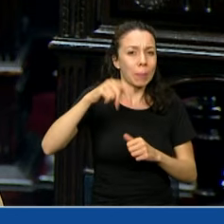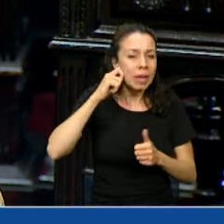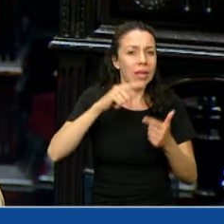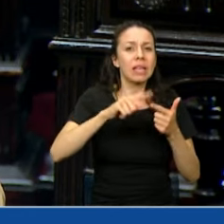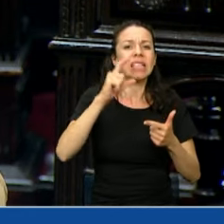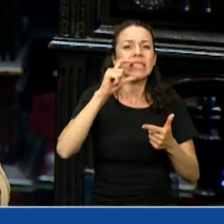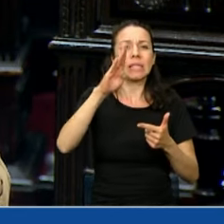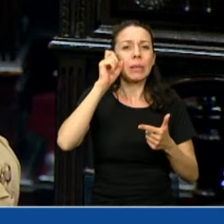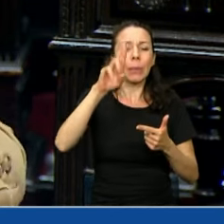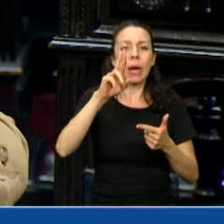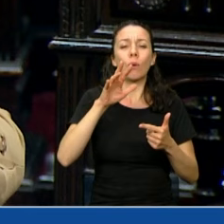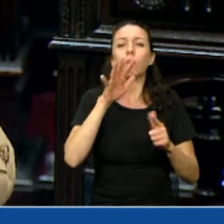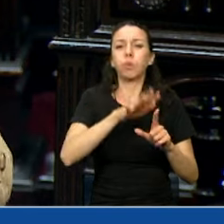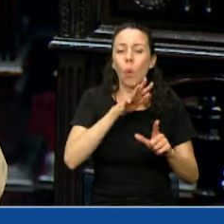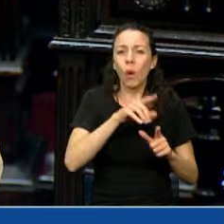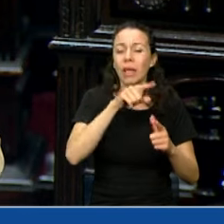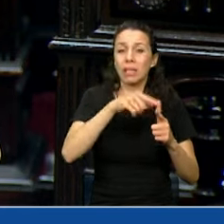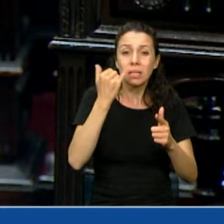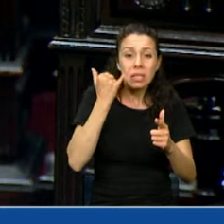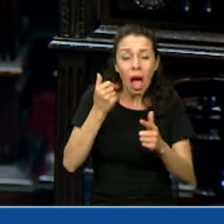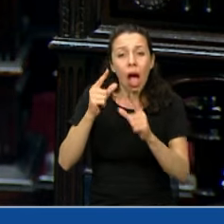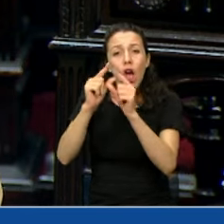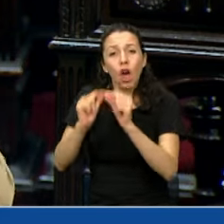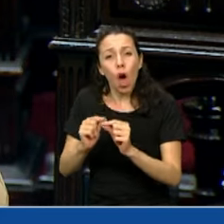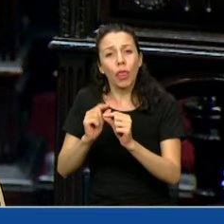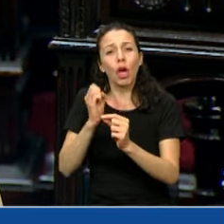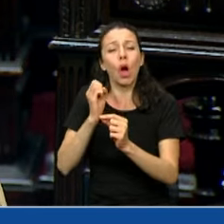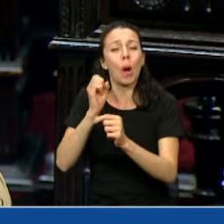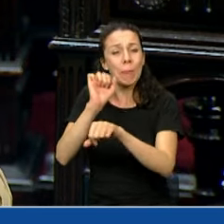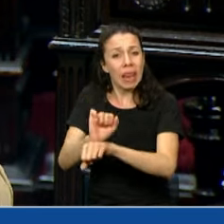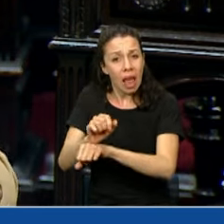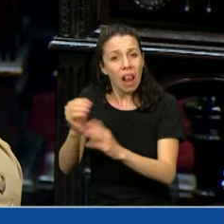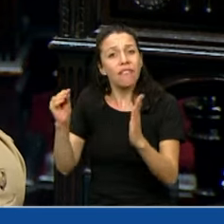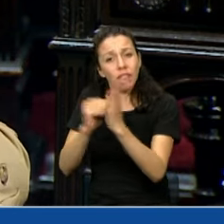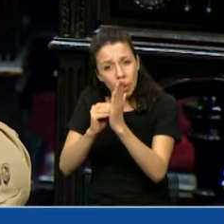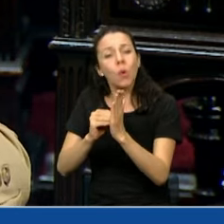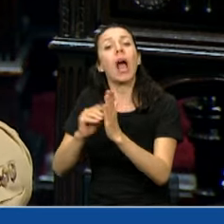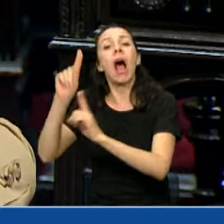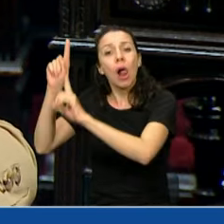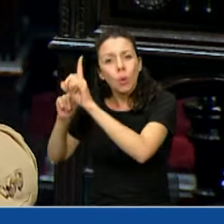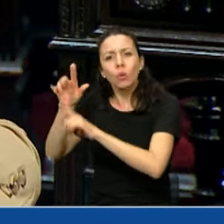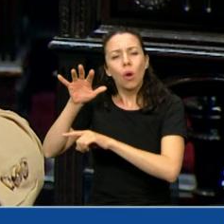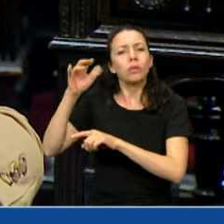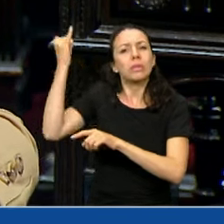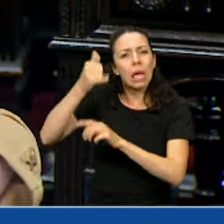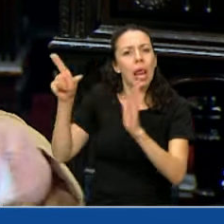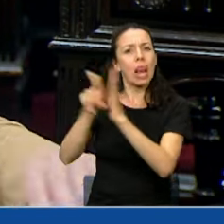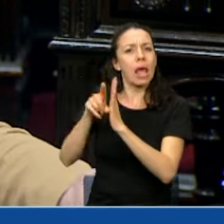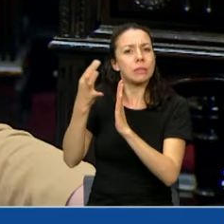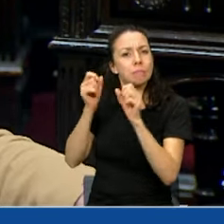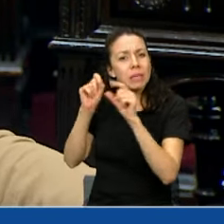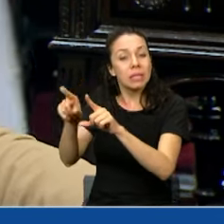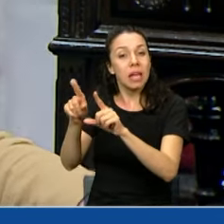código penal y algunos tienen como El Ciber Bullying una ley especial por lo tanto lo más